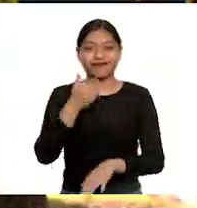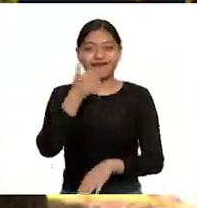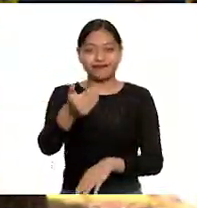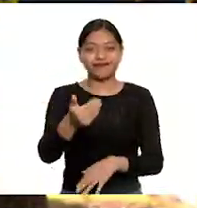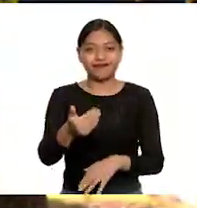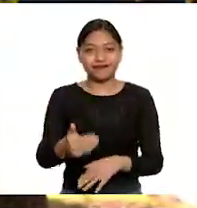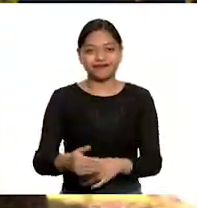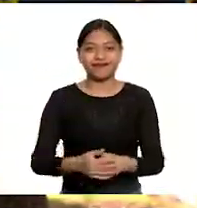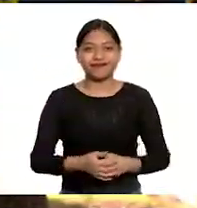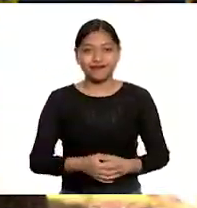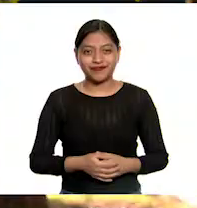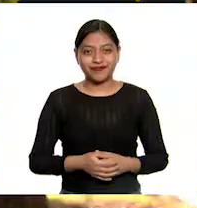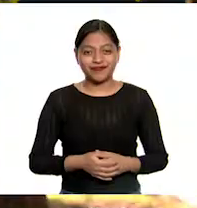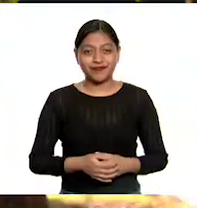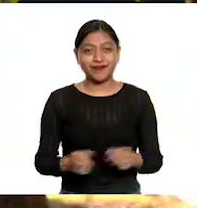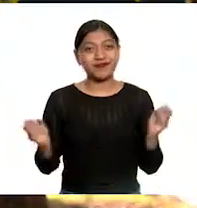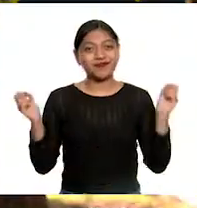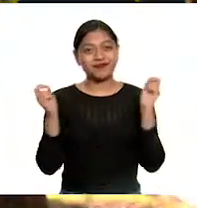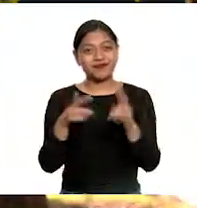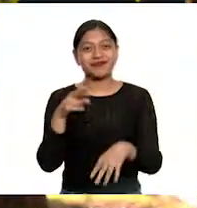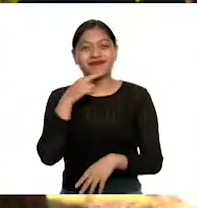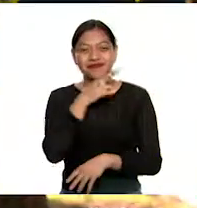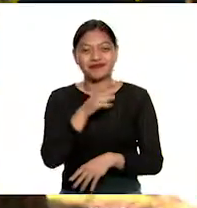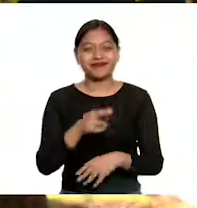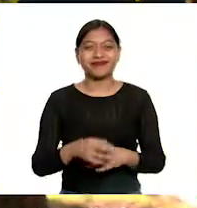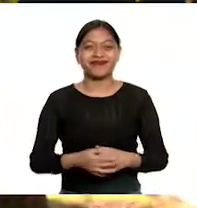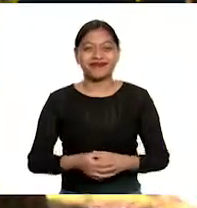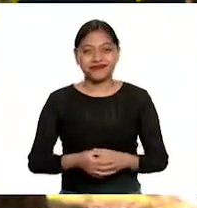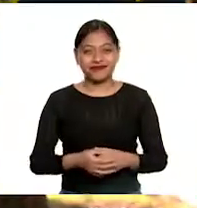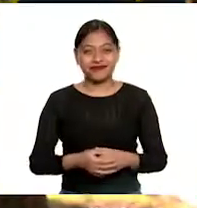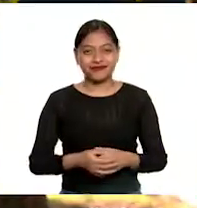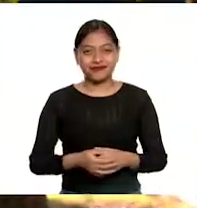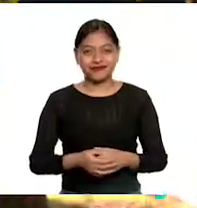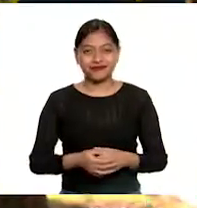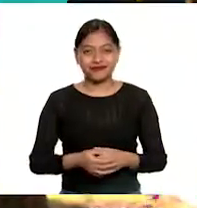¡Muy bien! ¡Nos vemos pronto!